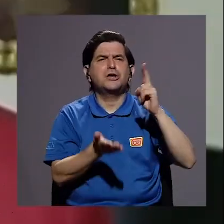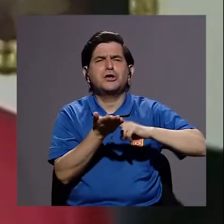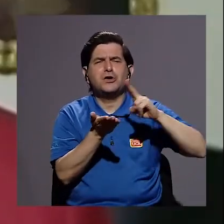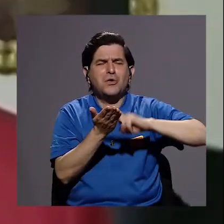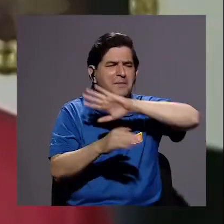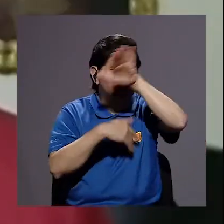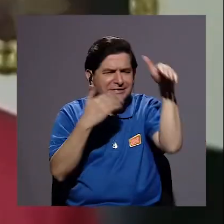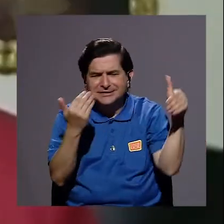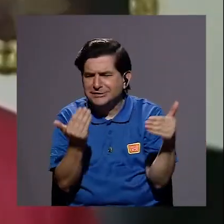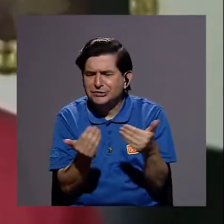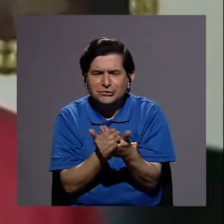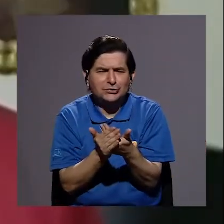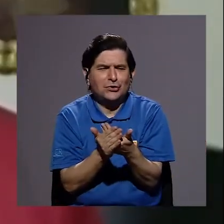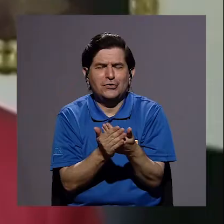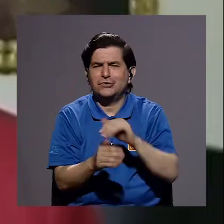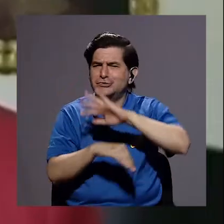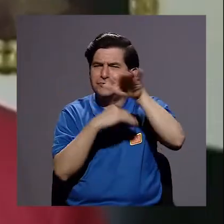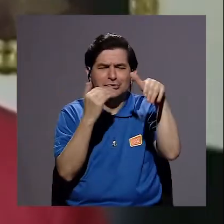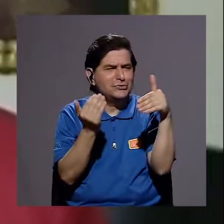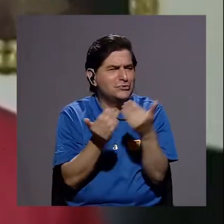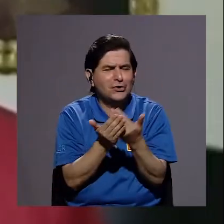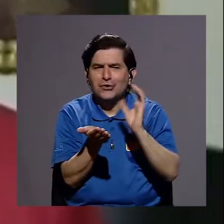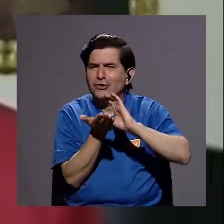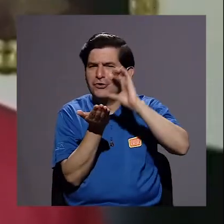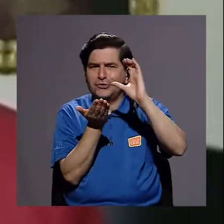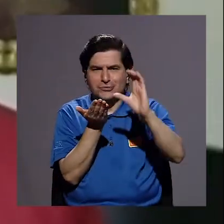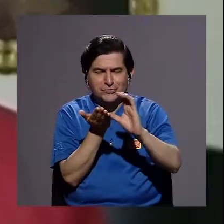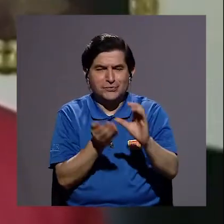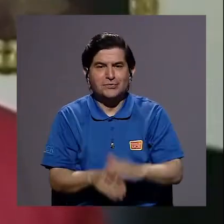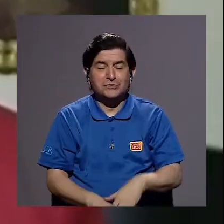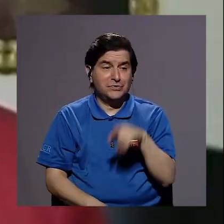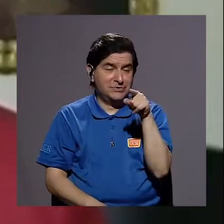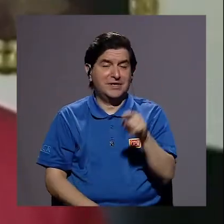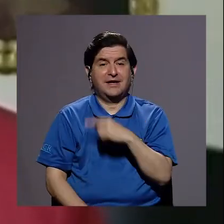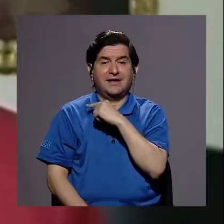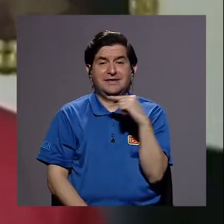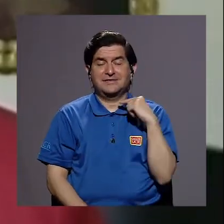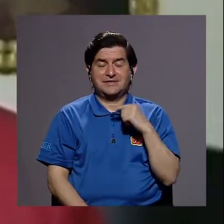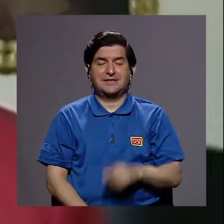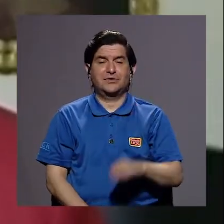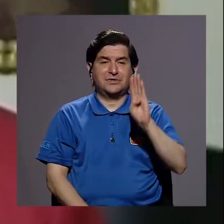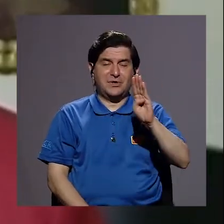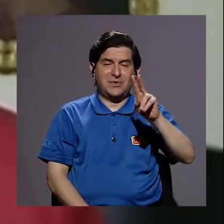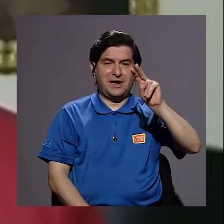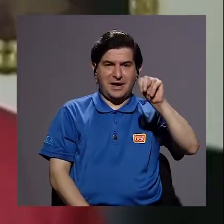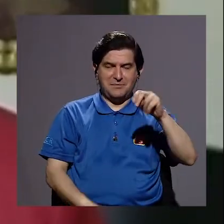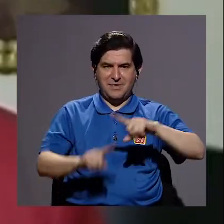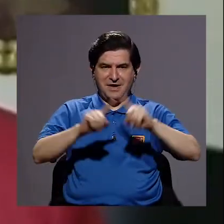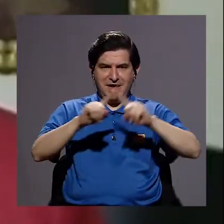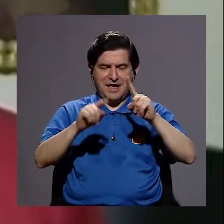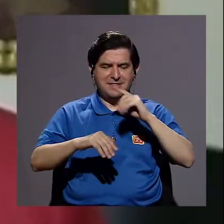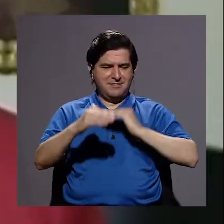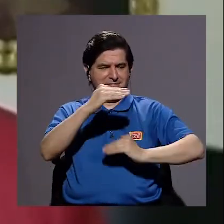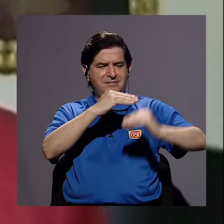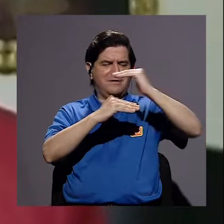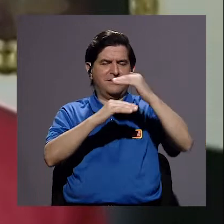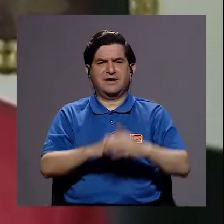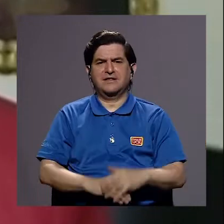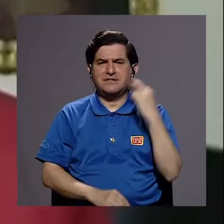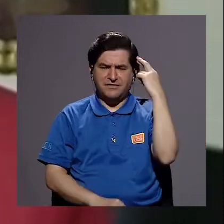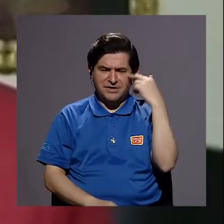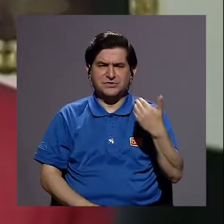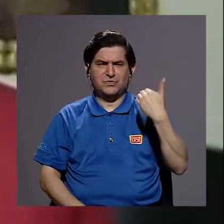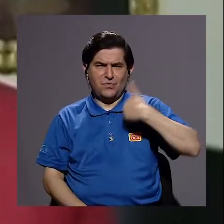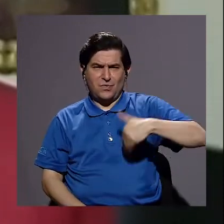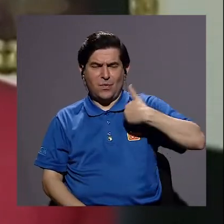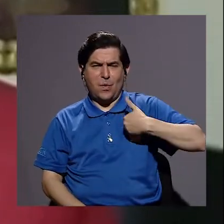matriculé absolutamente todos los cursos que el padre Núñez dio en diferentes facultades,